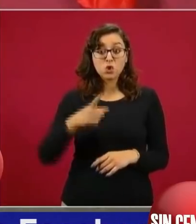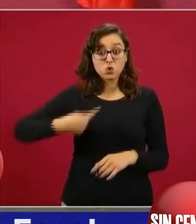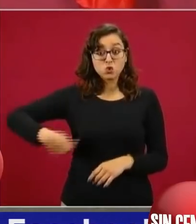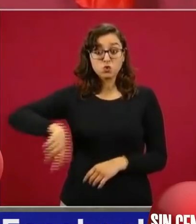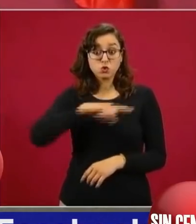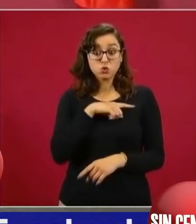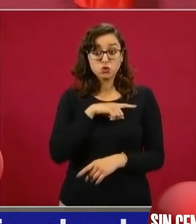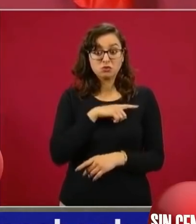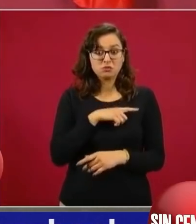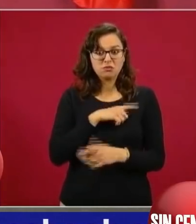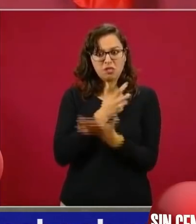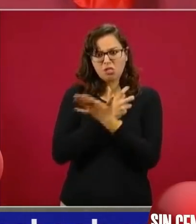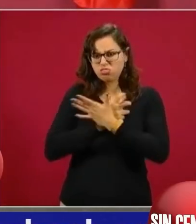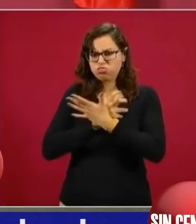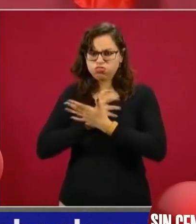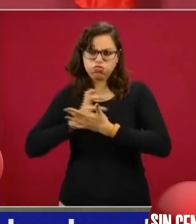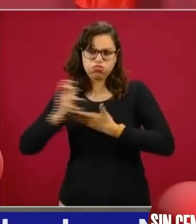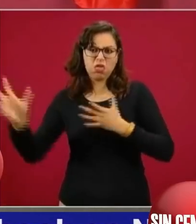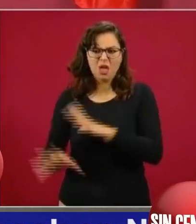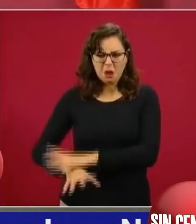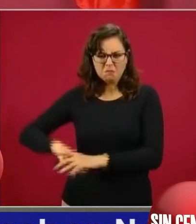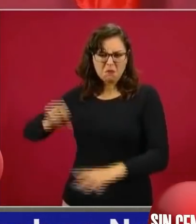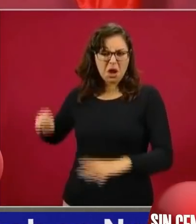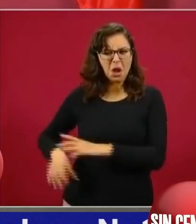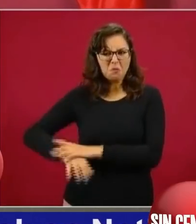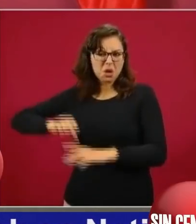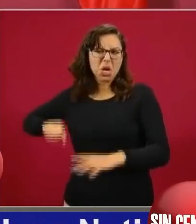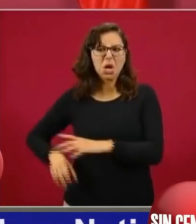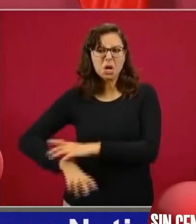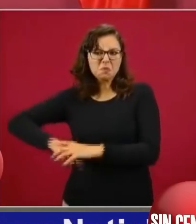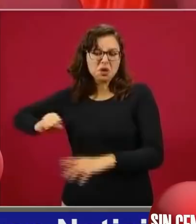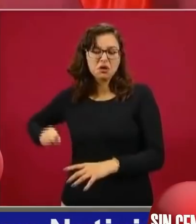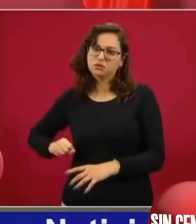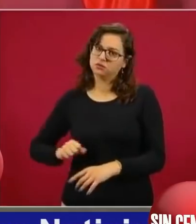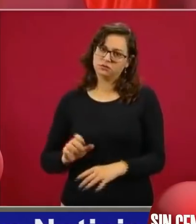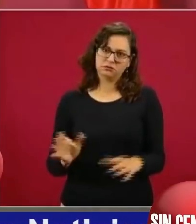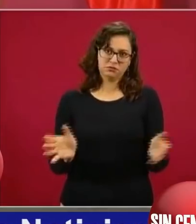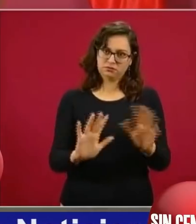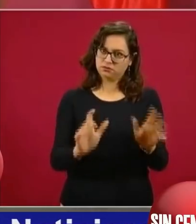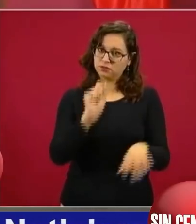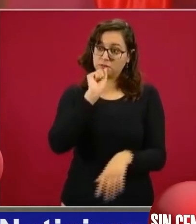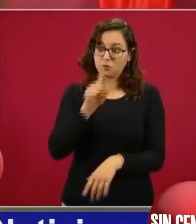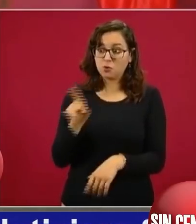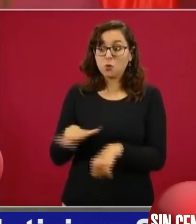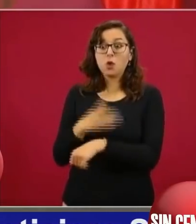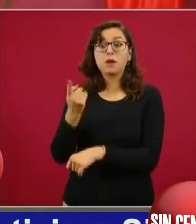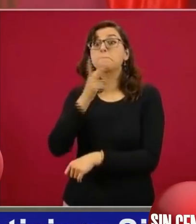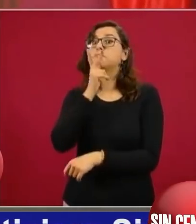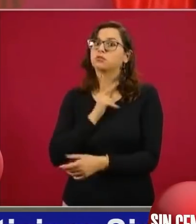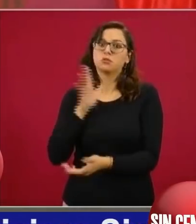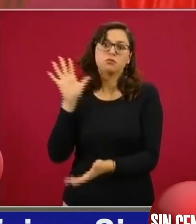extracción irracional del petróleo, porque es un recurso no renovable que pertenece